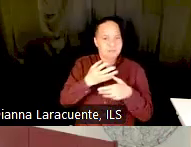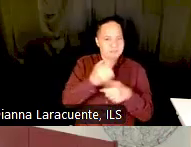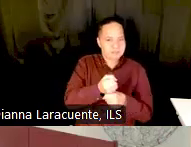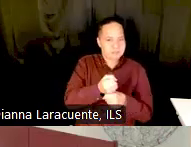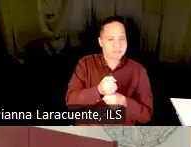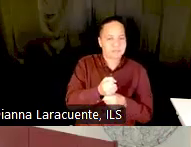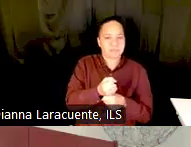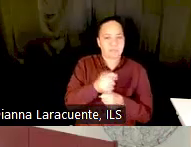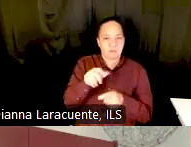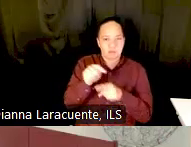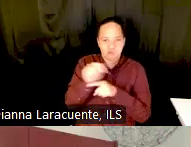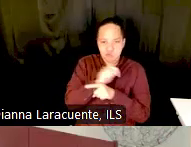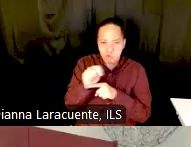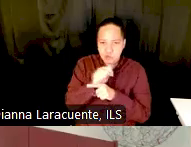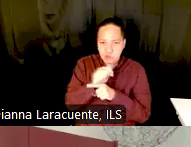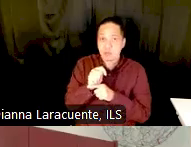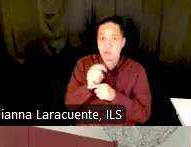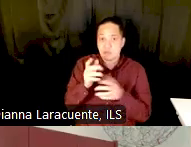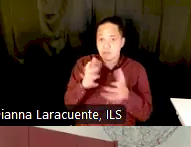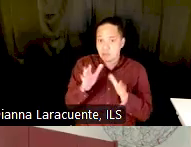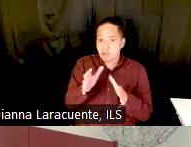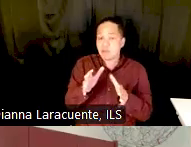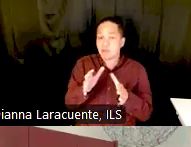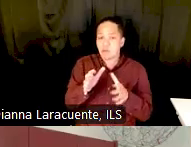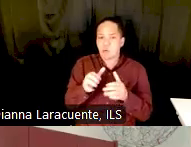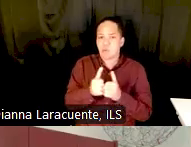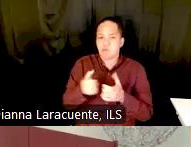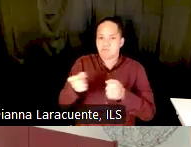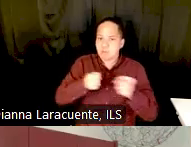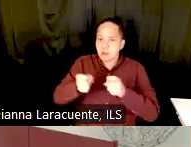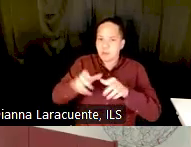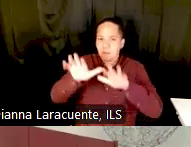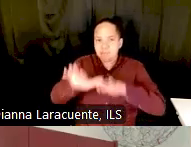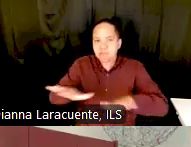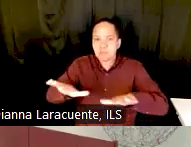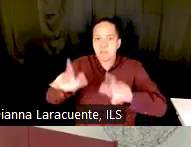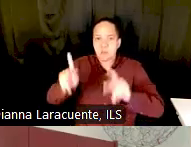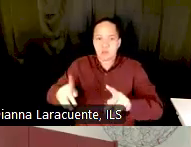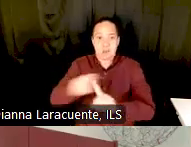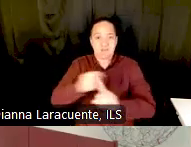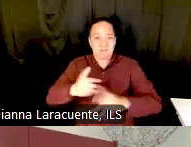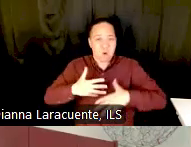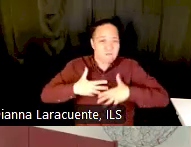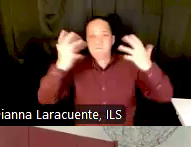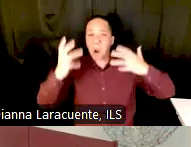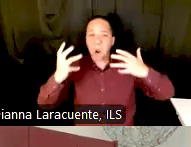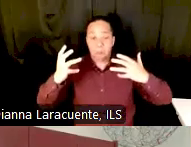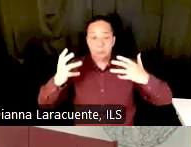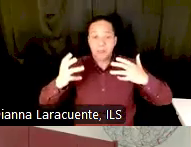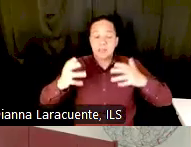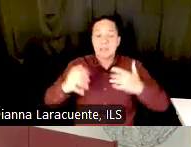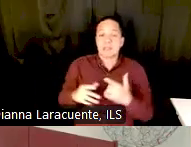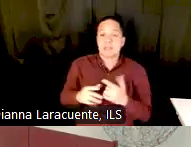debemos estar entrenados para cómo manejar y calmar a una persona violenta, y también cuando es de una